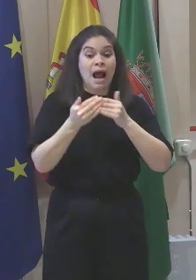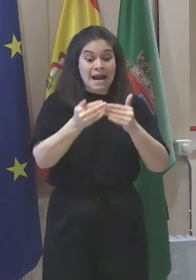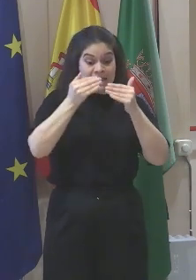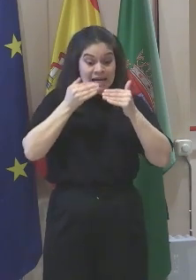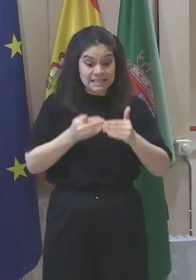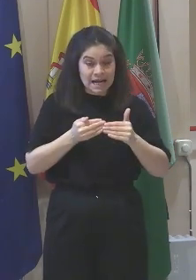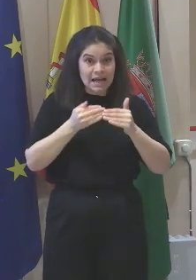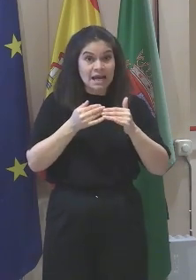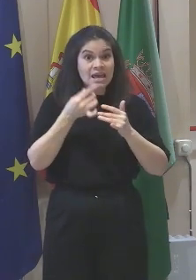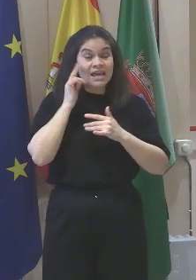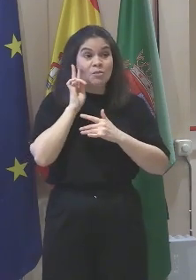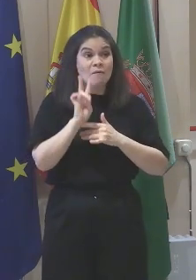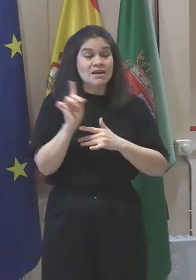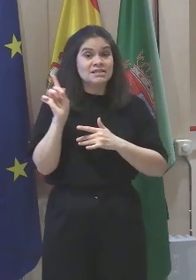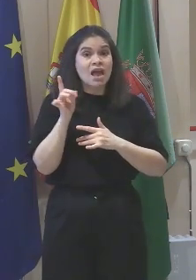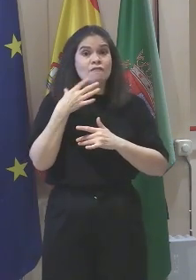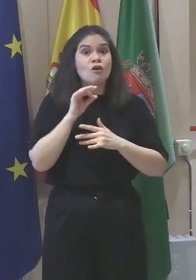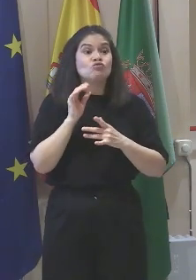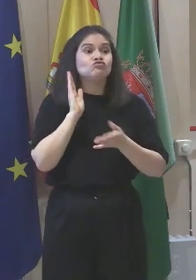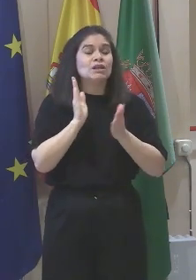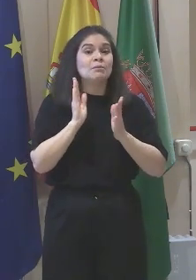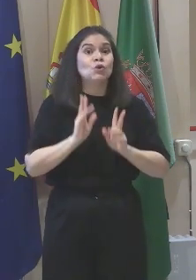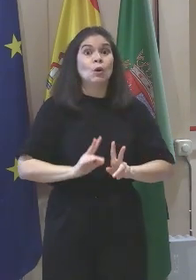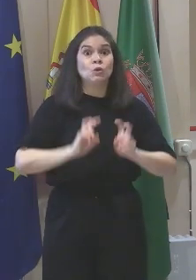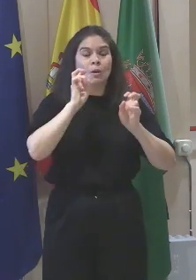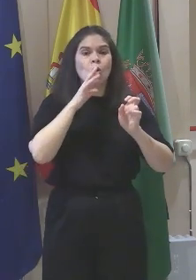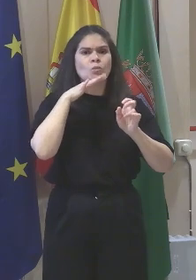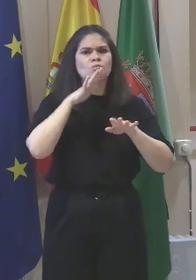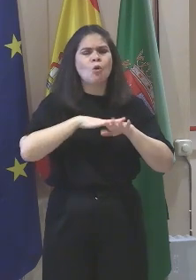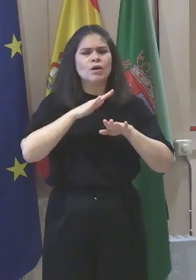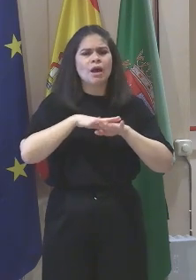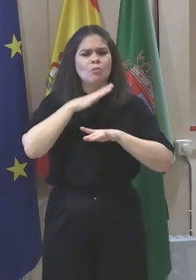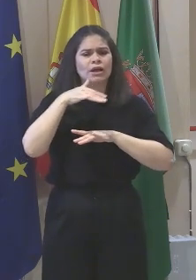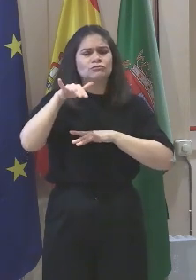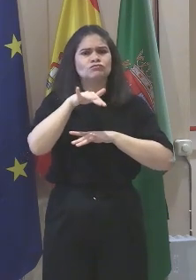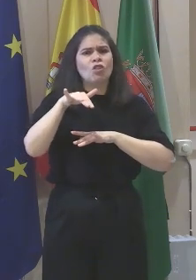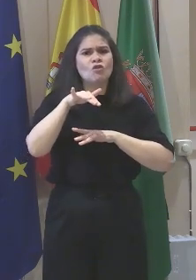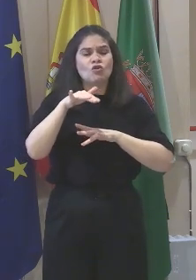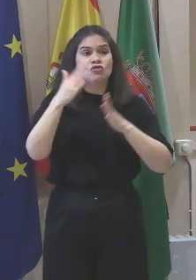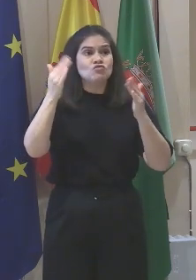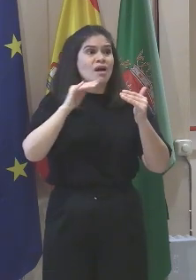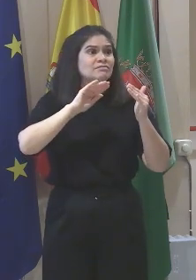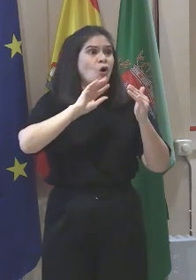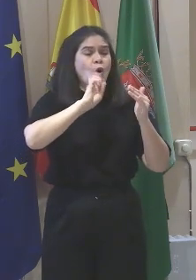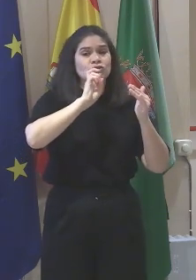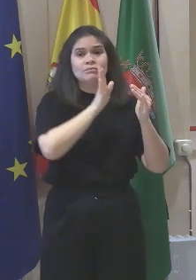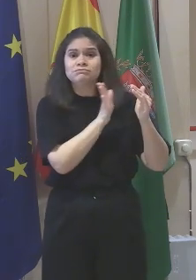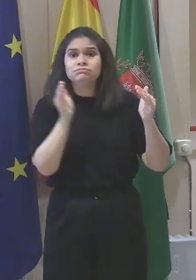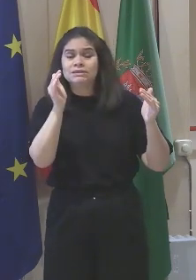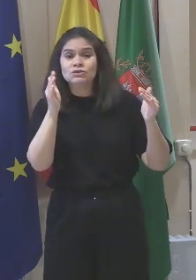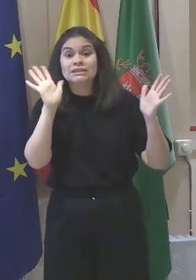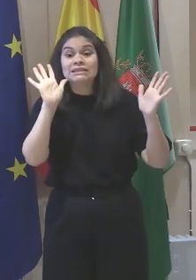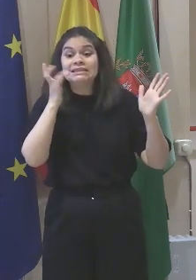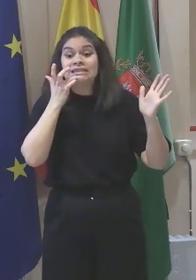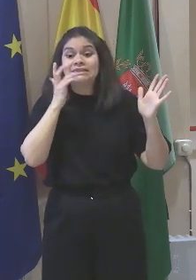una revisión prioritaria y un tratamiento innovador. ¿Por qué? Porque es un área donde no hay alternativa. Entonces, cuando no hay alternativa, pues si de repente tienes algo